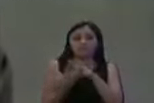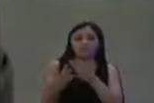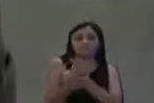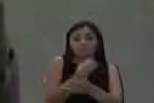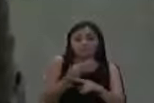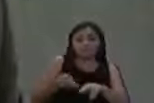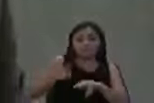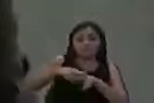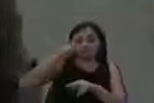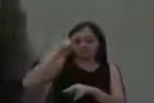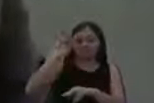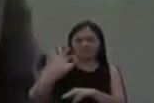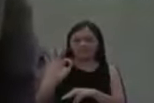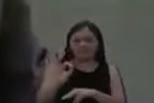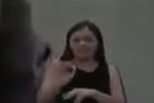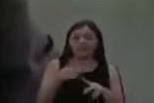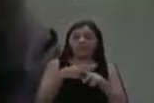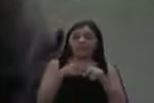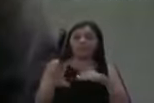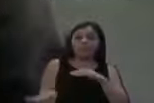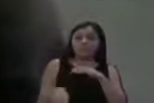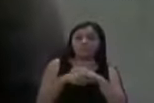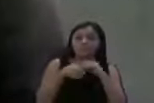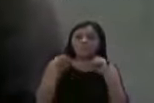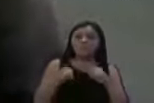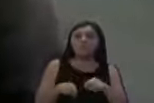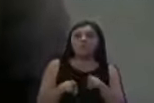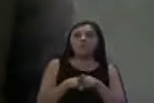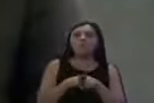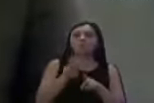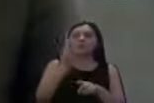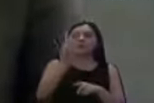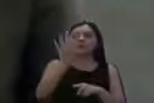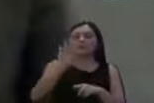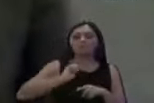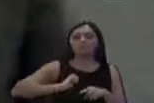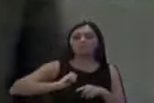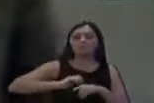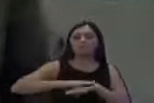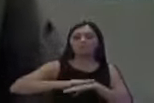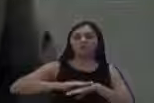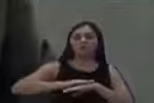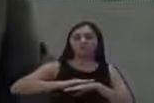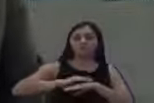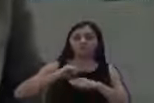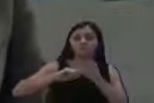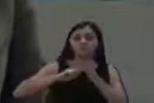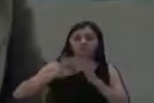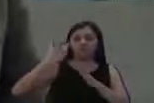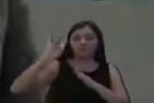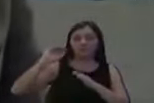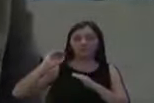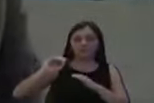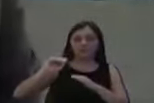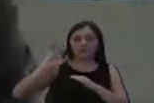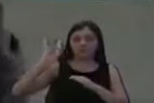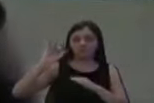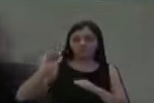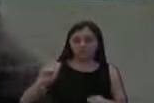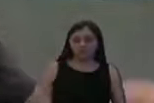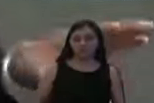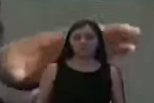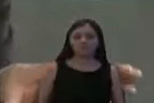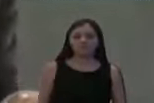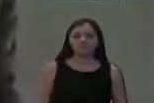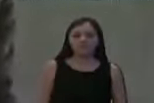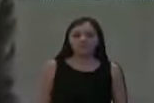cuenta Pero además de eso se consideran 24 salarios básicos más de 8,000 como ganancia ordinaria es decir